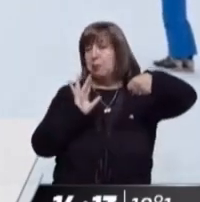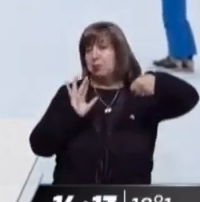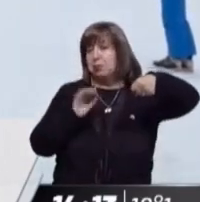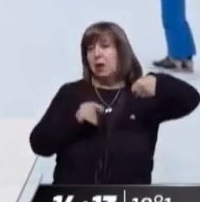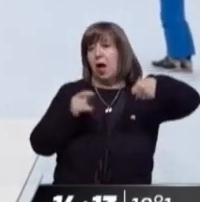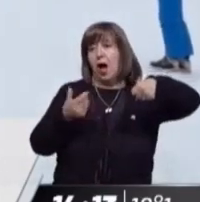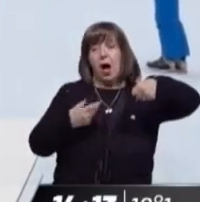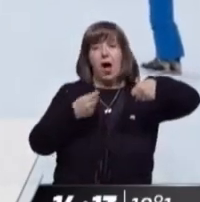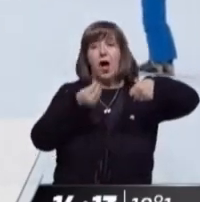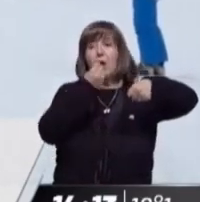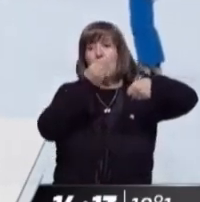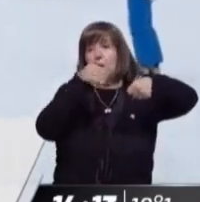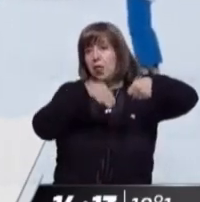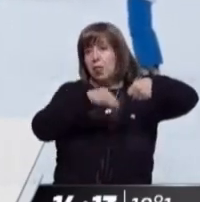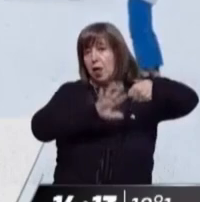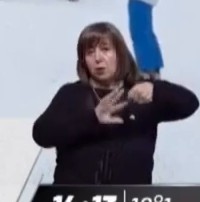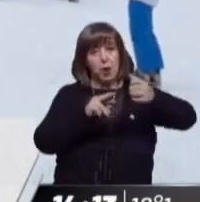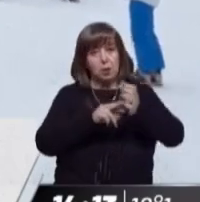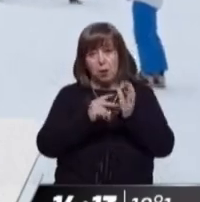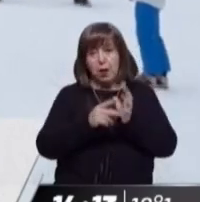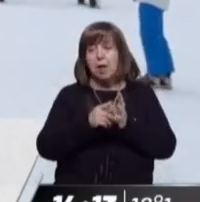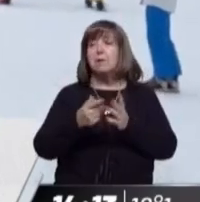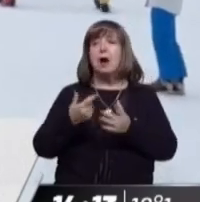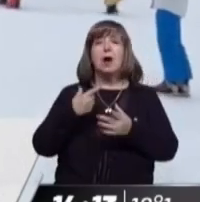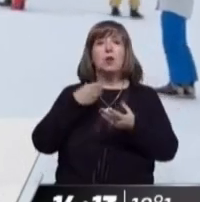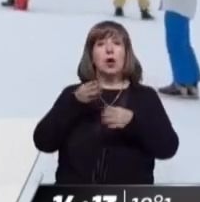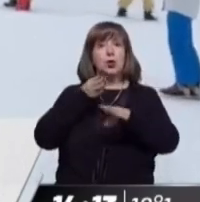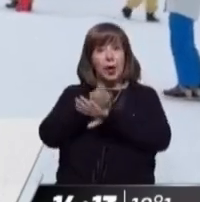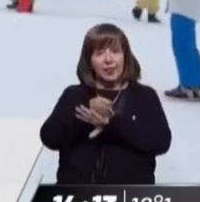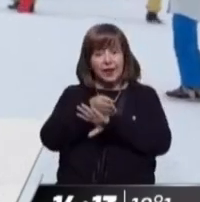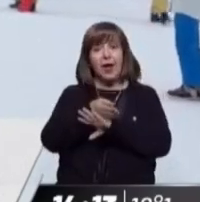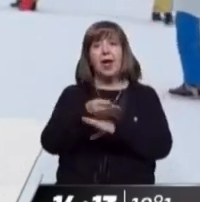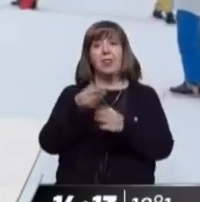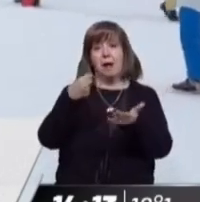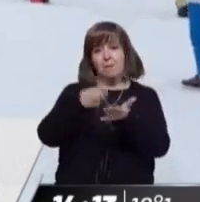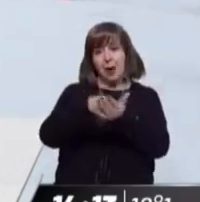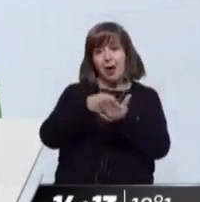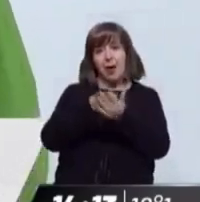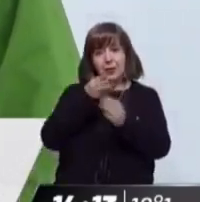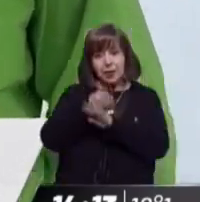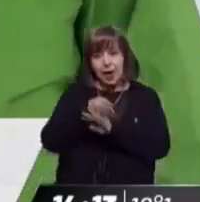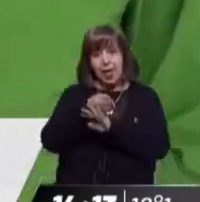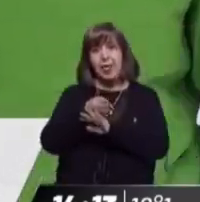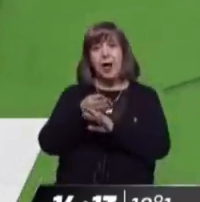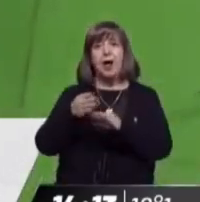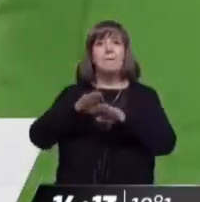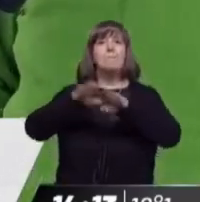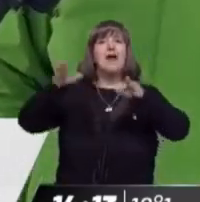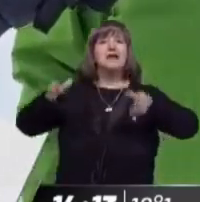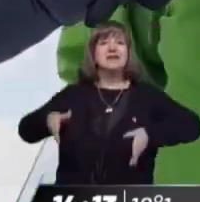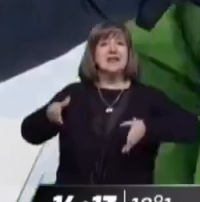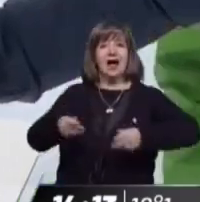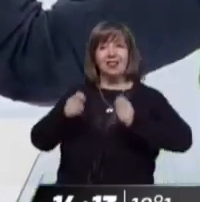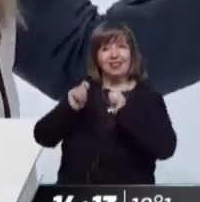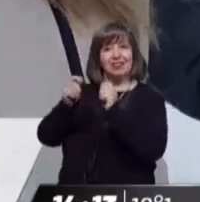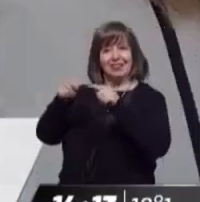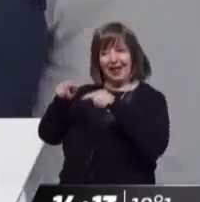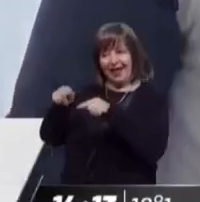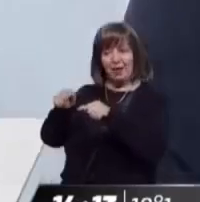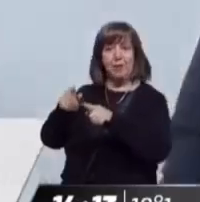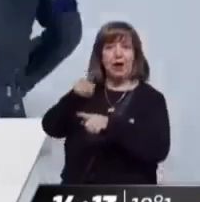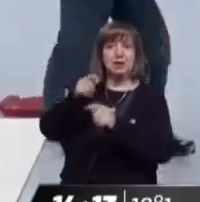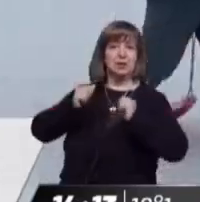asignamos una mesa al grupo familiar donde pueden dejar sus cosas y hacer su picnic. Y después, obviamente, todos los servicios de apoyo como servicio médico, por si